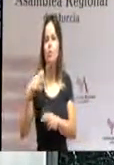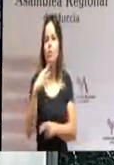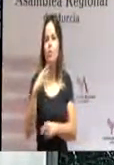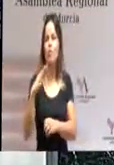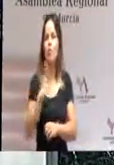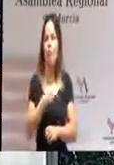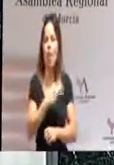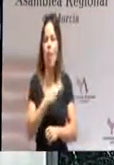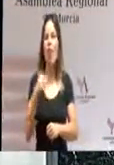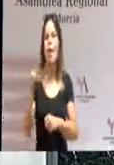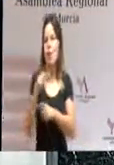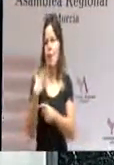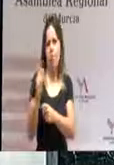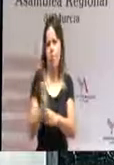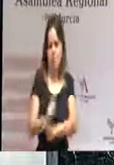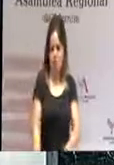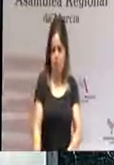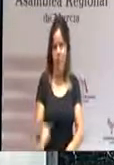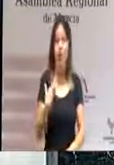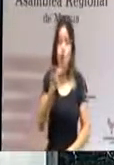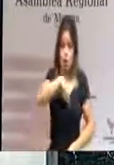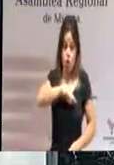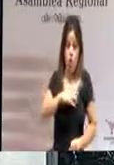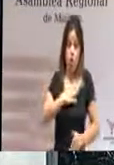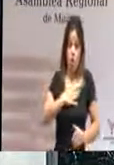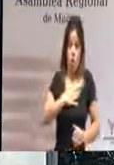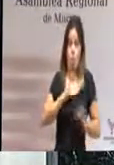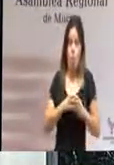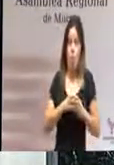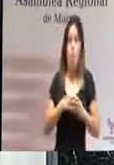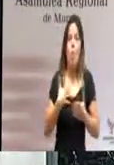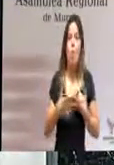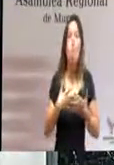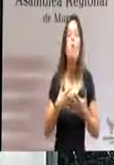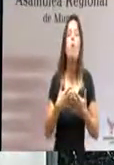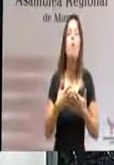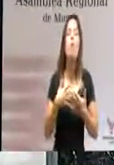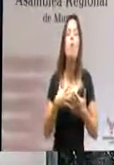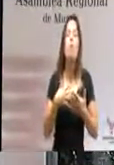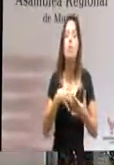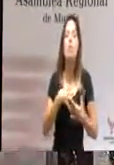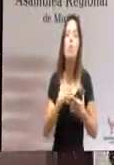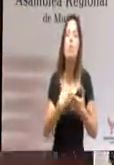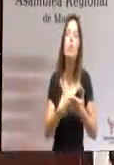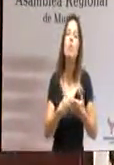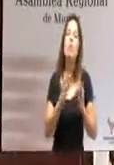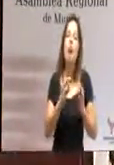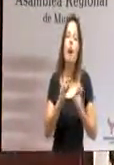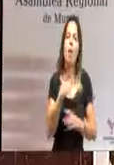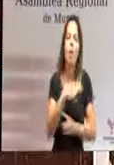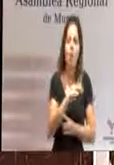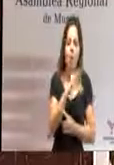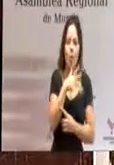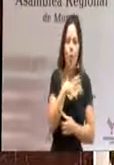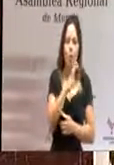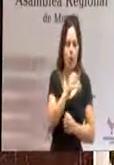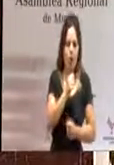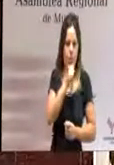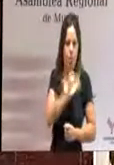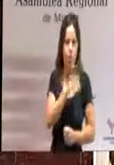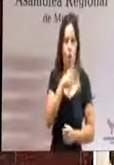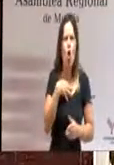desde Podemos le proponemos otra manera de hacer patria, la única manera posible de construir entre todos una región fuerte. Le ponemos encima